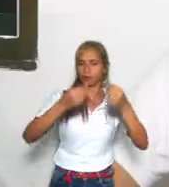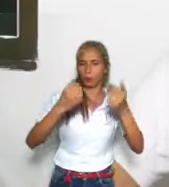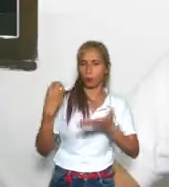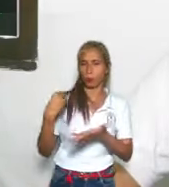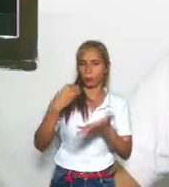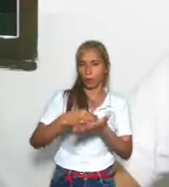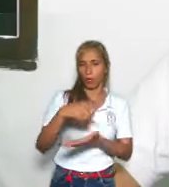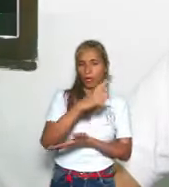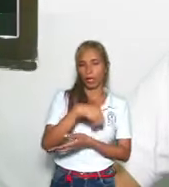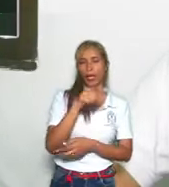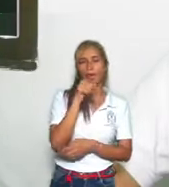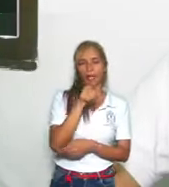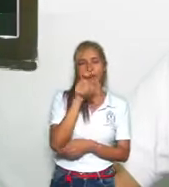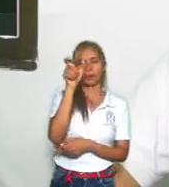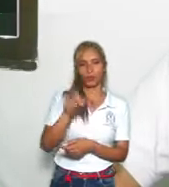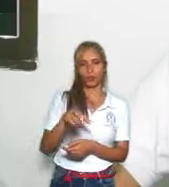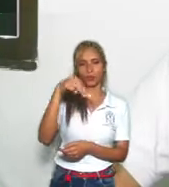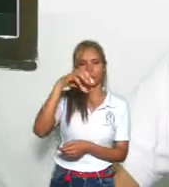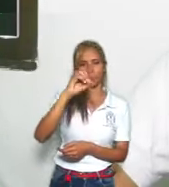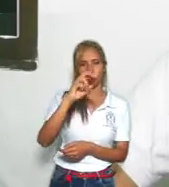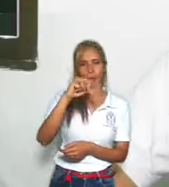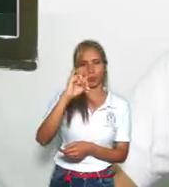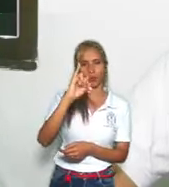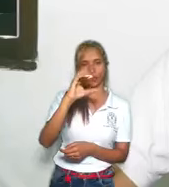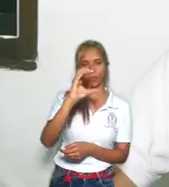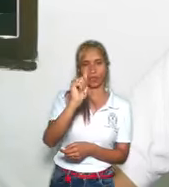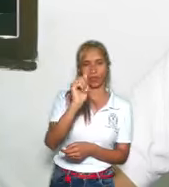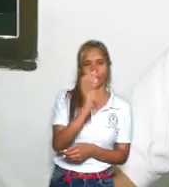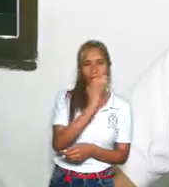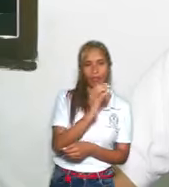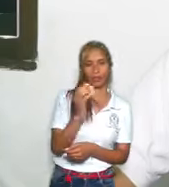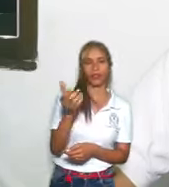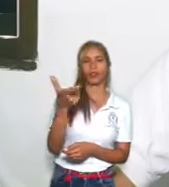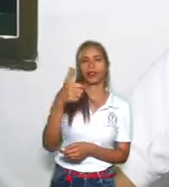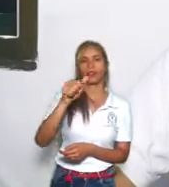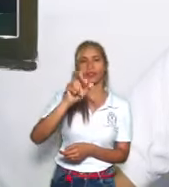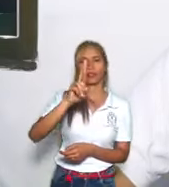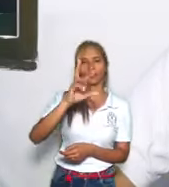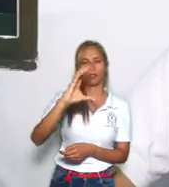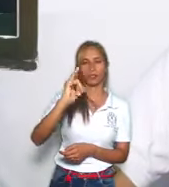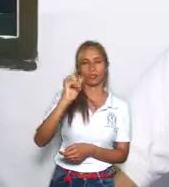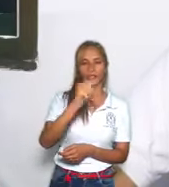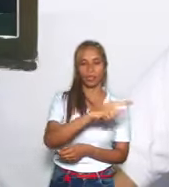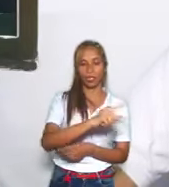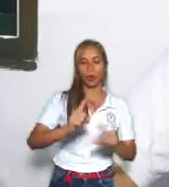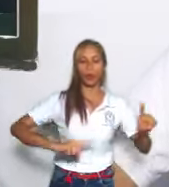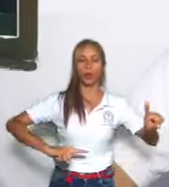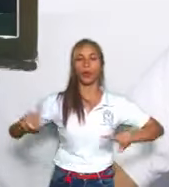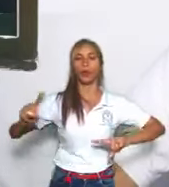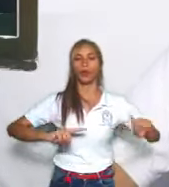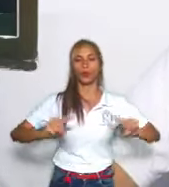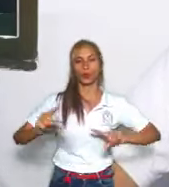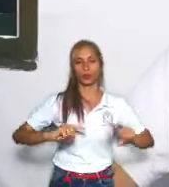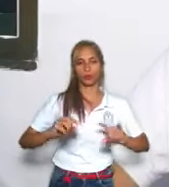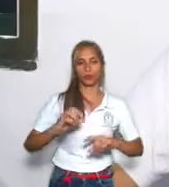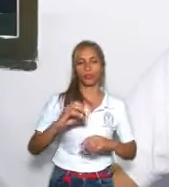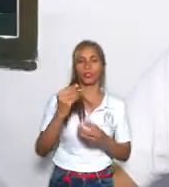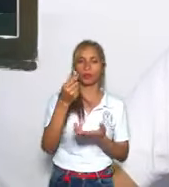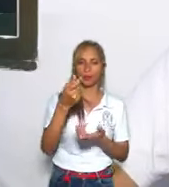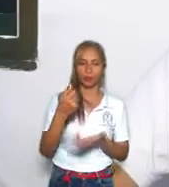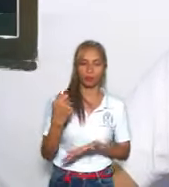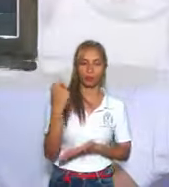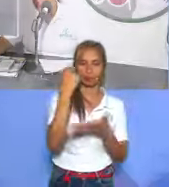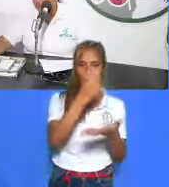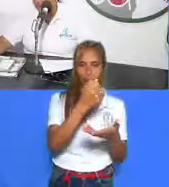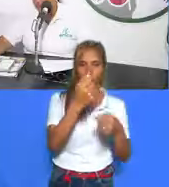Mónica Montoya García. Ella es la coordinadora de cartera de ENCA. Pueden hacer también las preguntas que tengan a través de este en vivo.